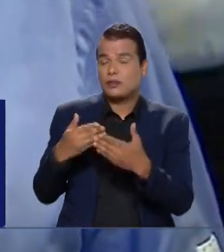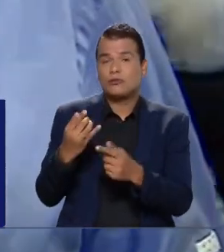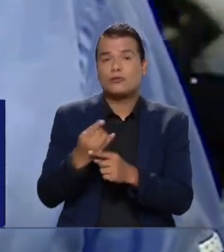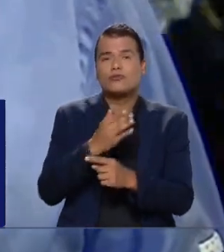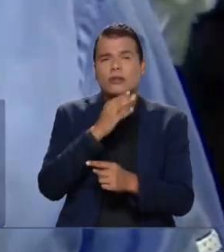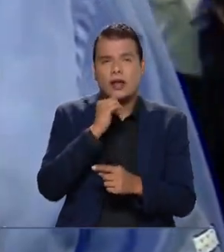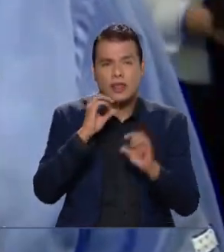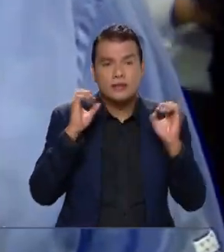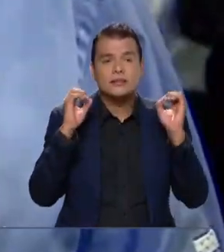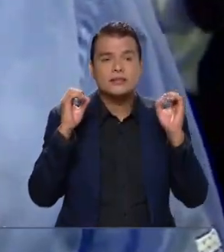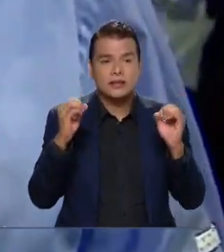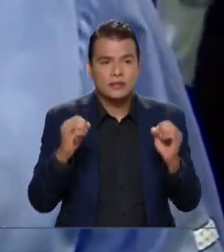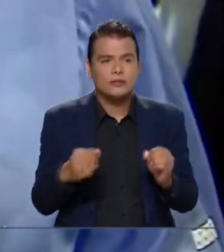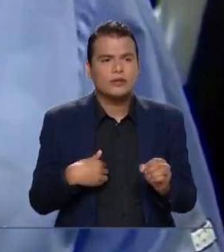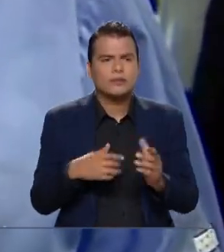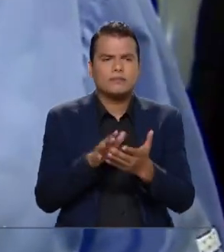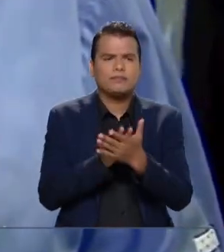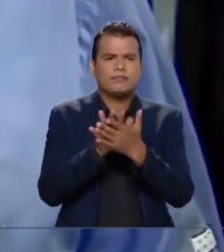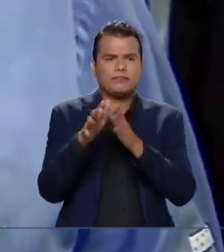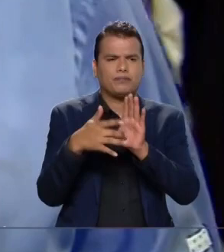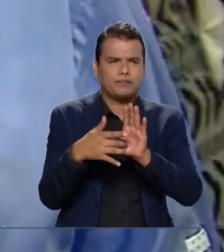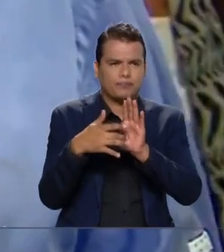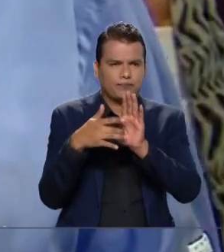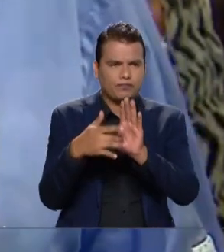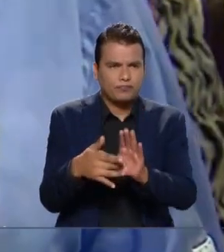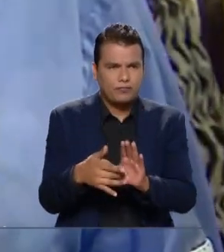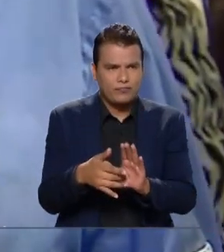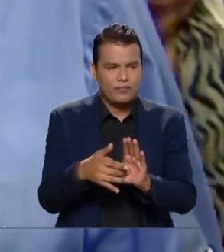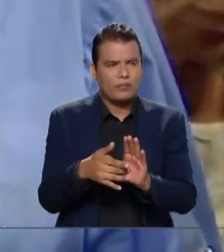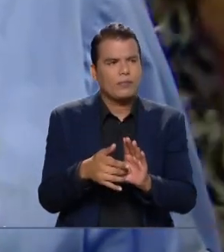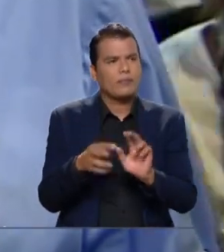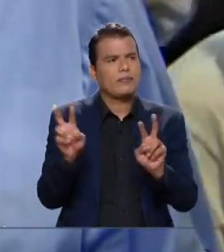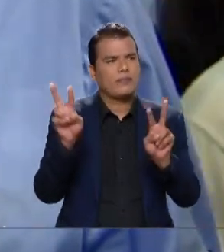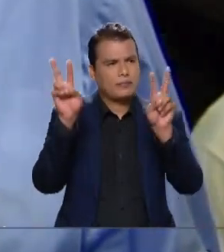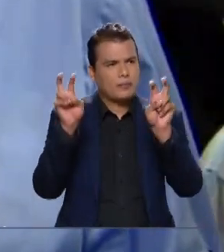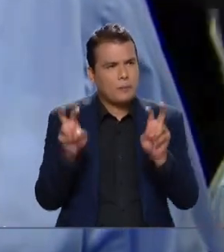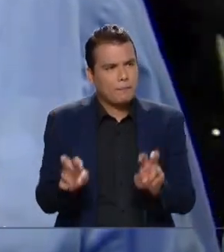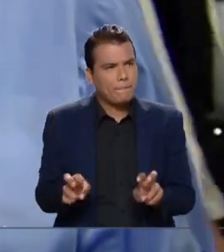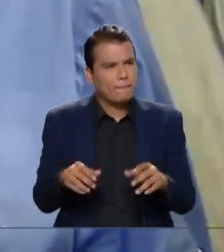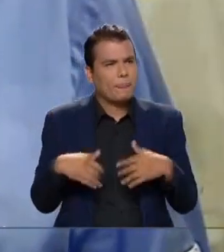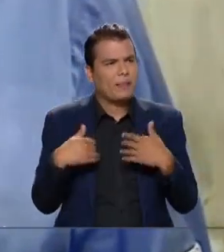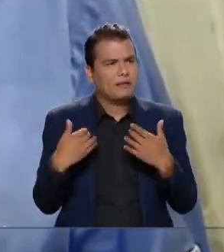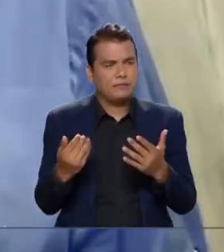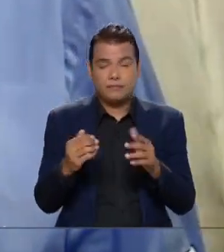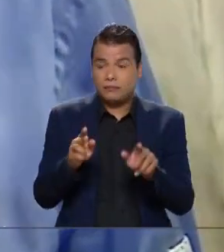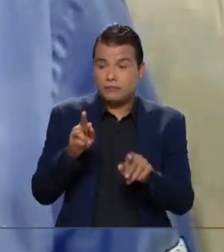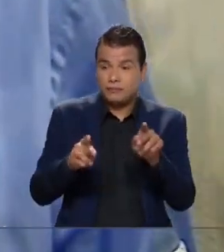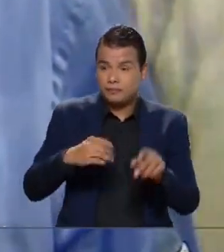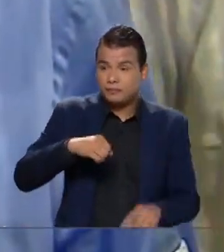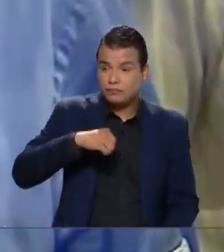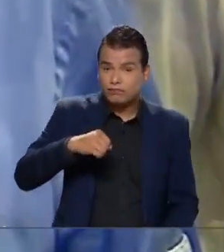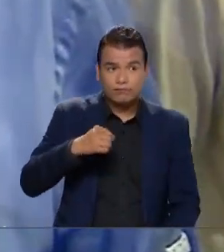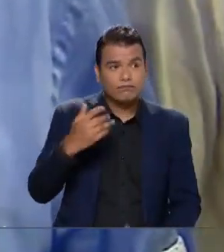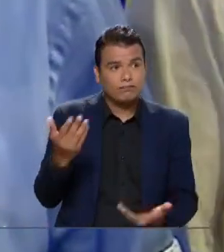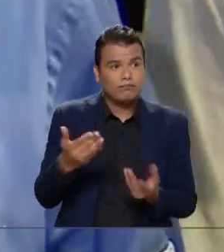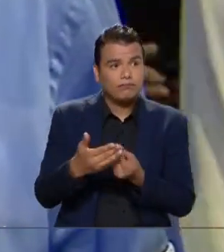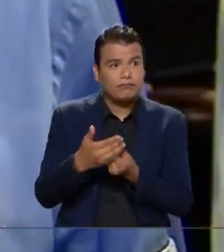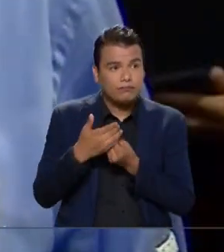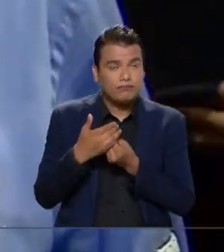porque encierra una serie de anotaciones sobre defensa de los derechos humanos que no se